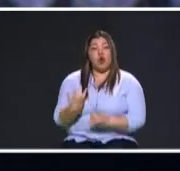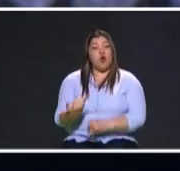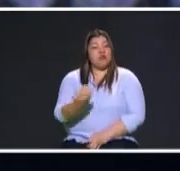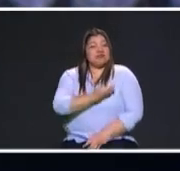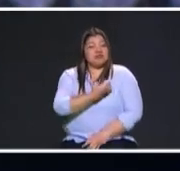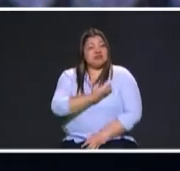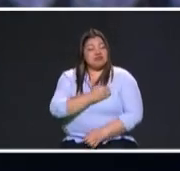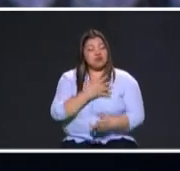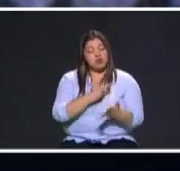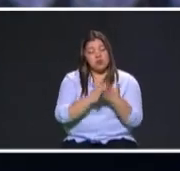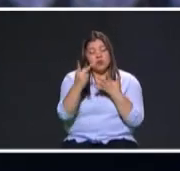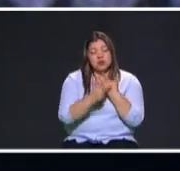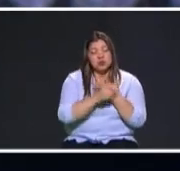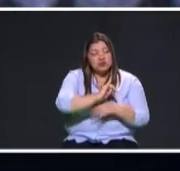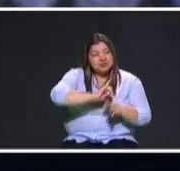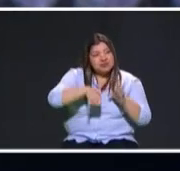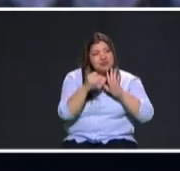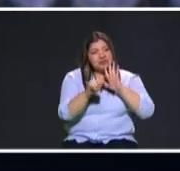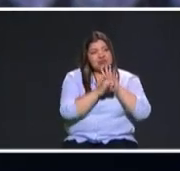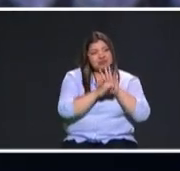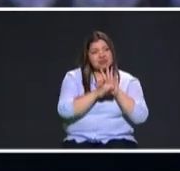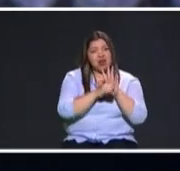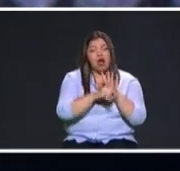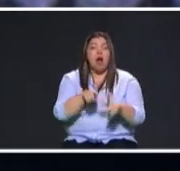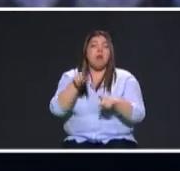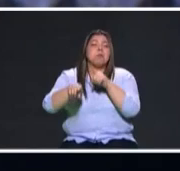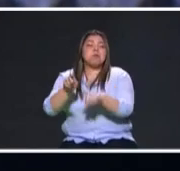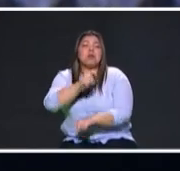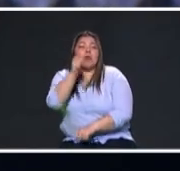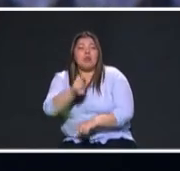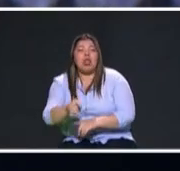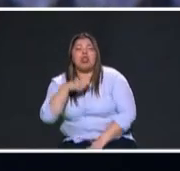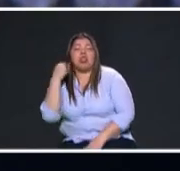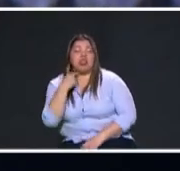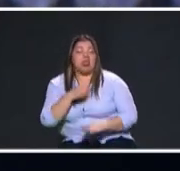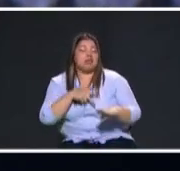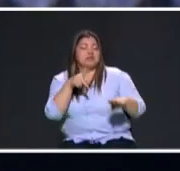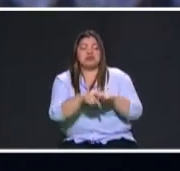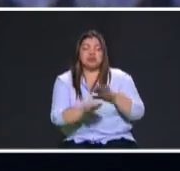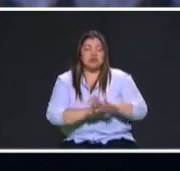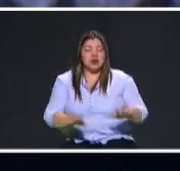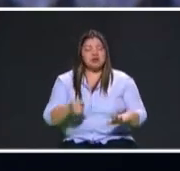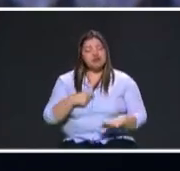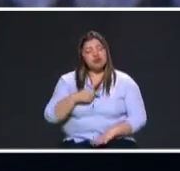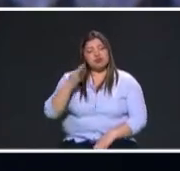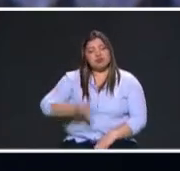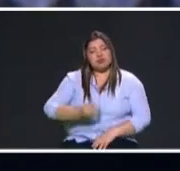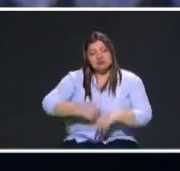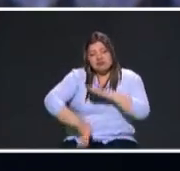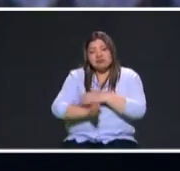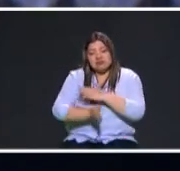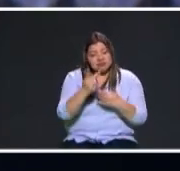siempre hemos defendido el proyecto que salga adelante hay unos que le apostaban a que se terminara que no concluyera nosotros hemos buscado siempre que el proyecto